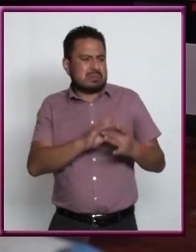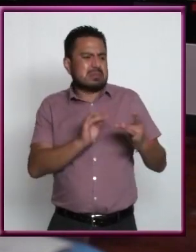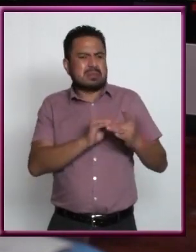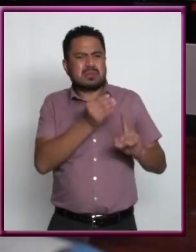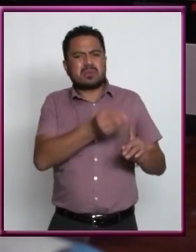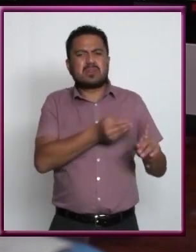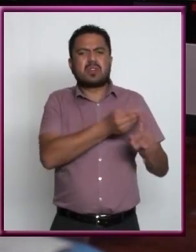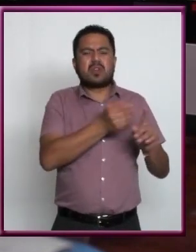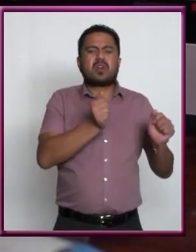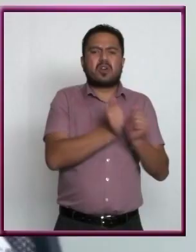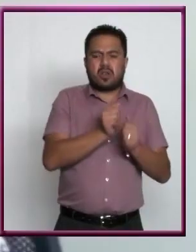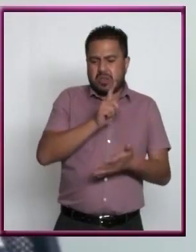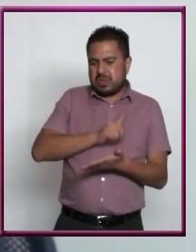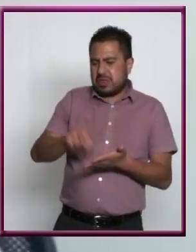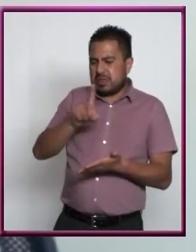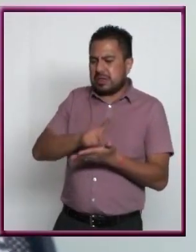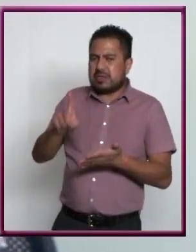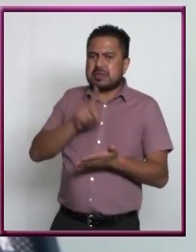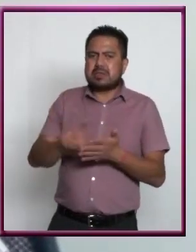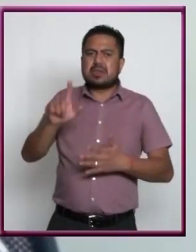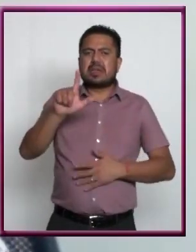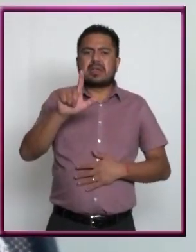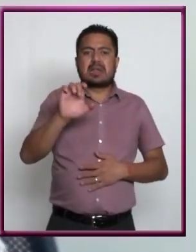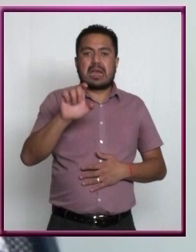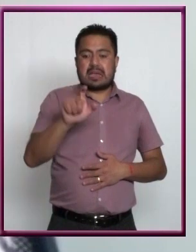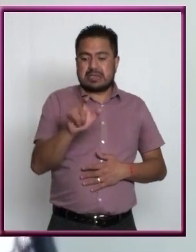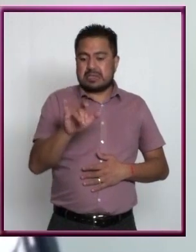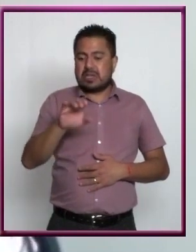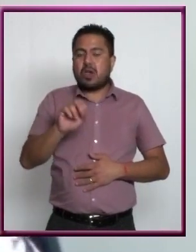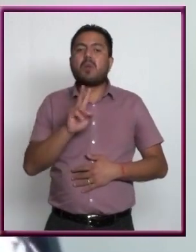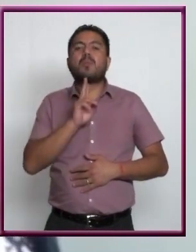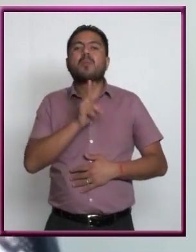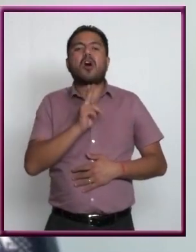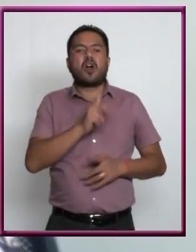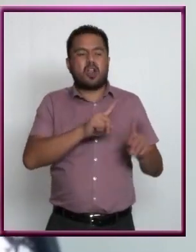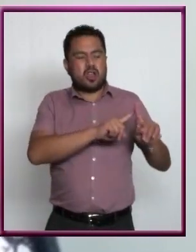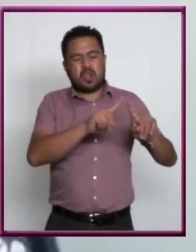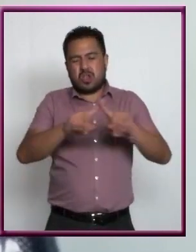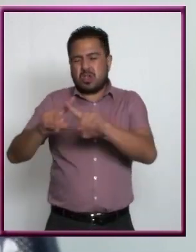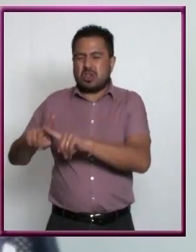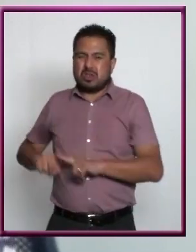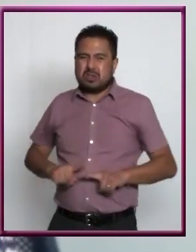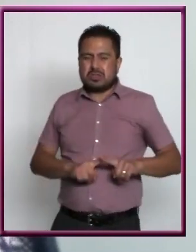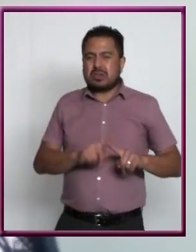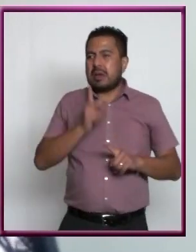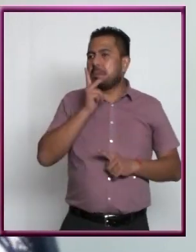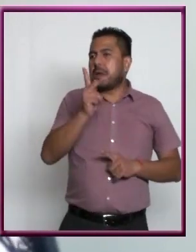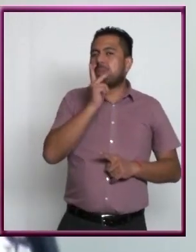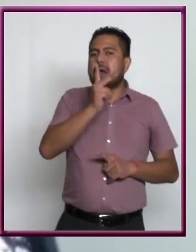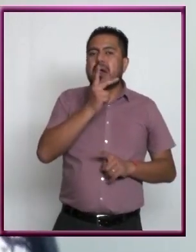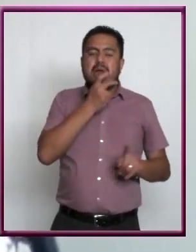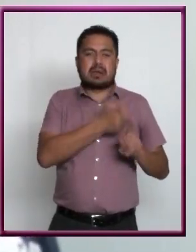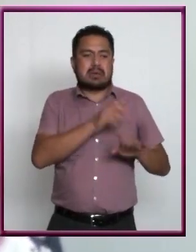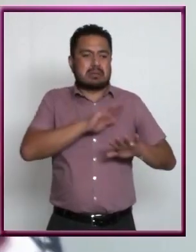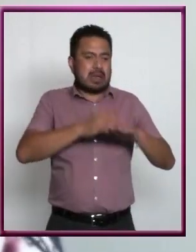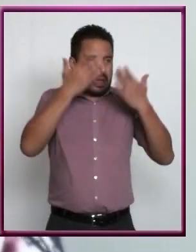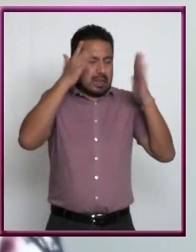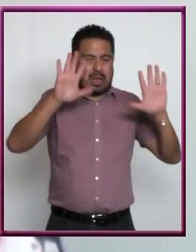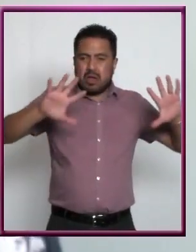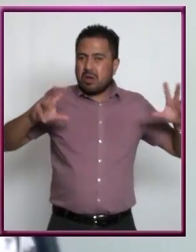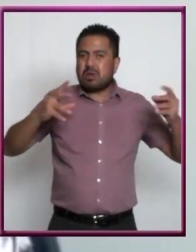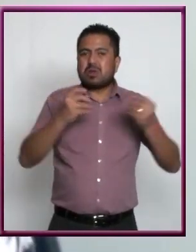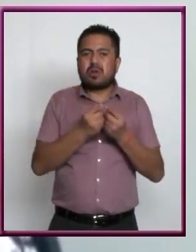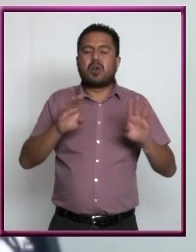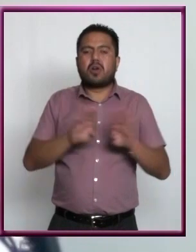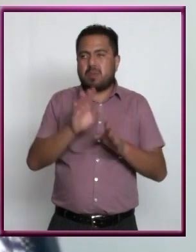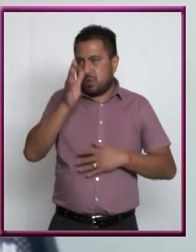referirse a los diccionarios. El léxico, que es el vocabulario, la lexicografía, en realidad es el arte de hacer diccionarios. Así es